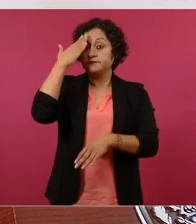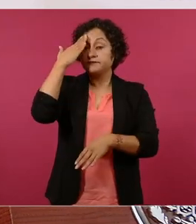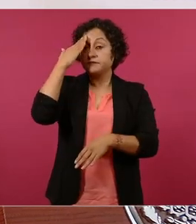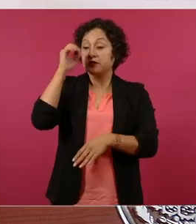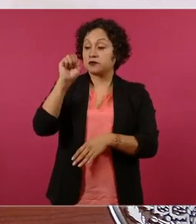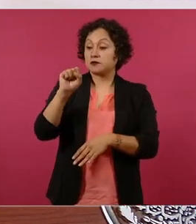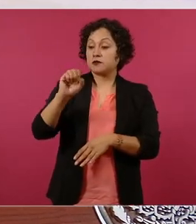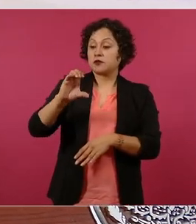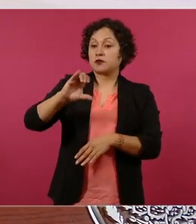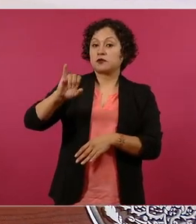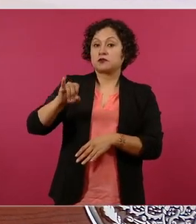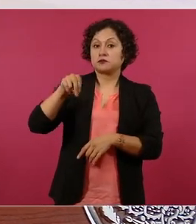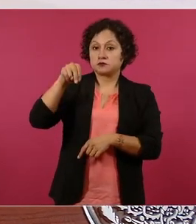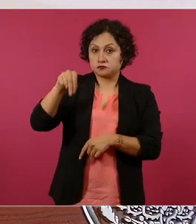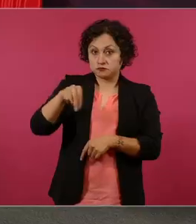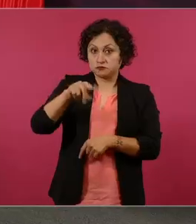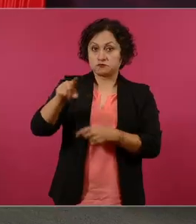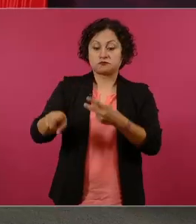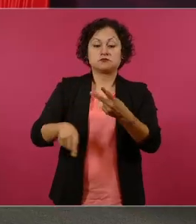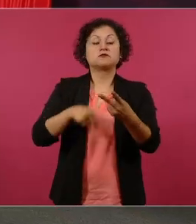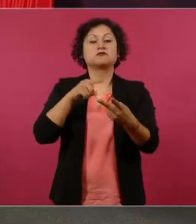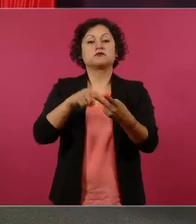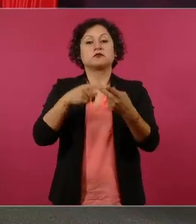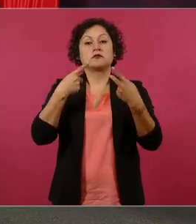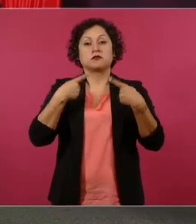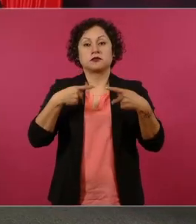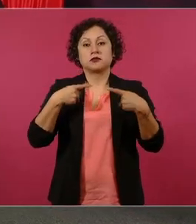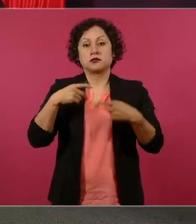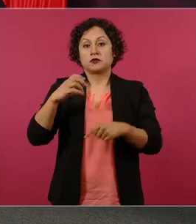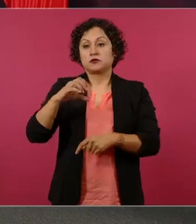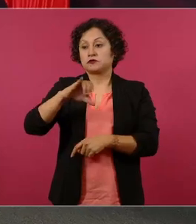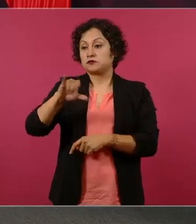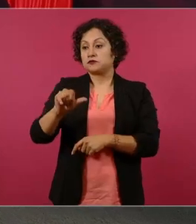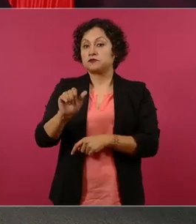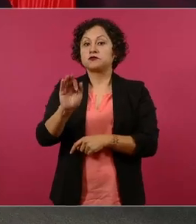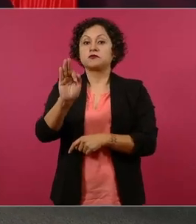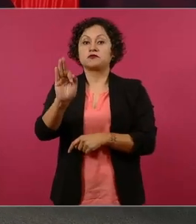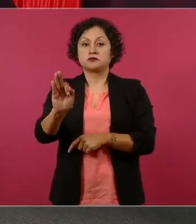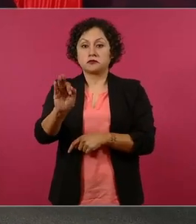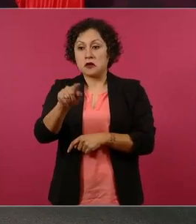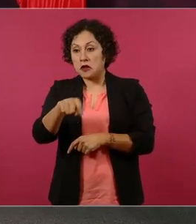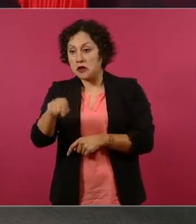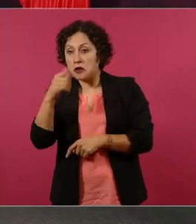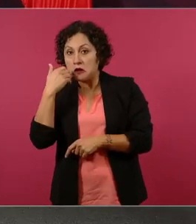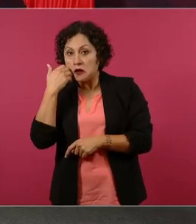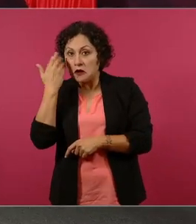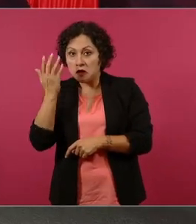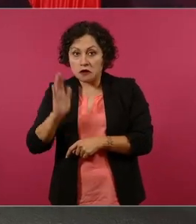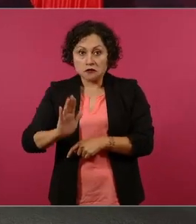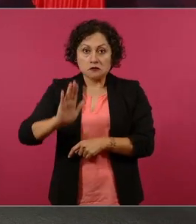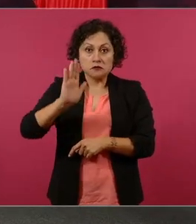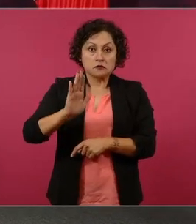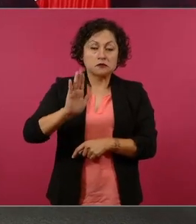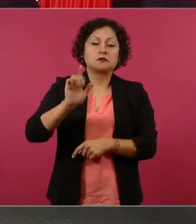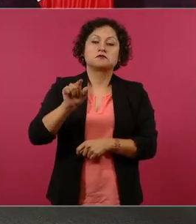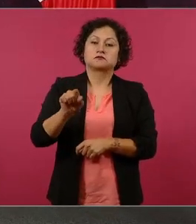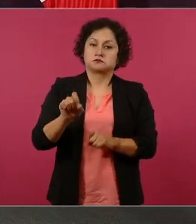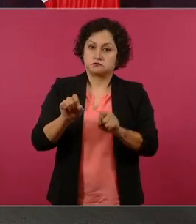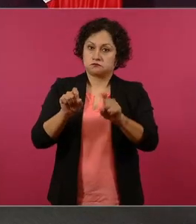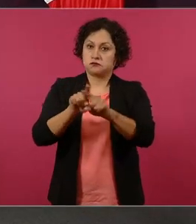Consejo de la judicatura también eh